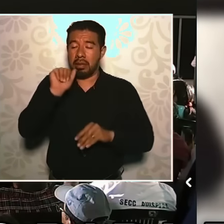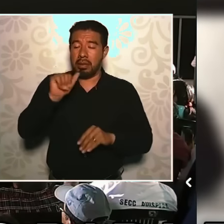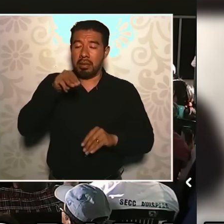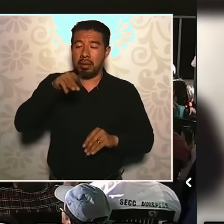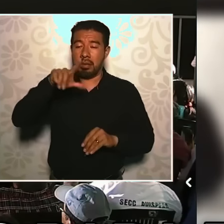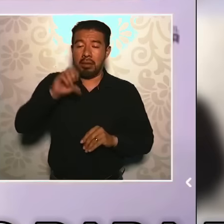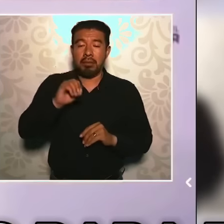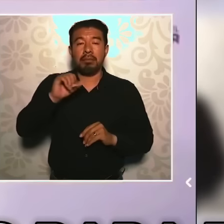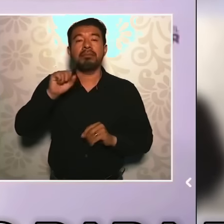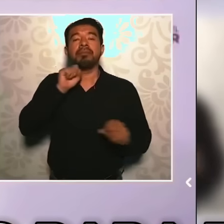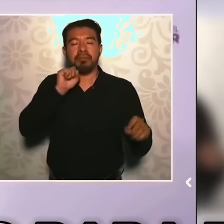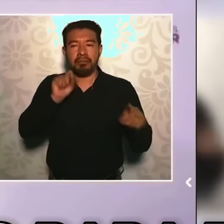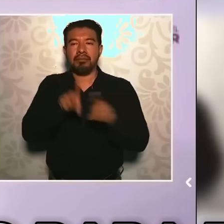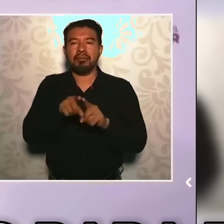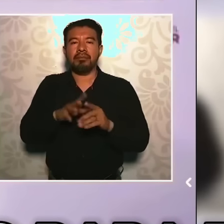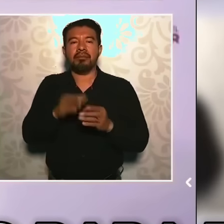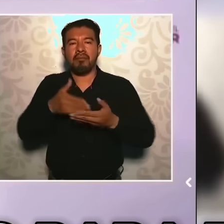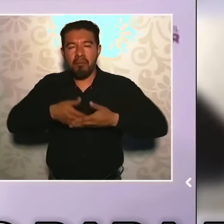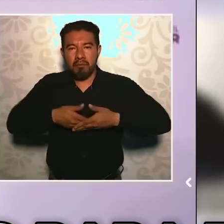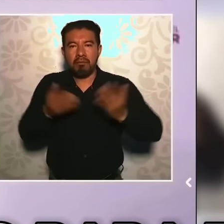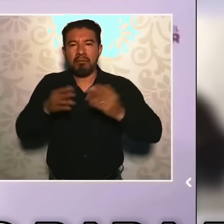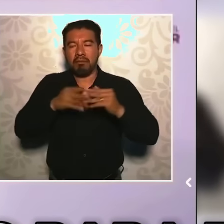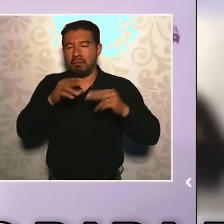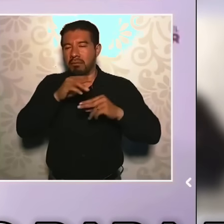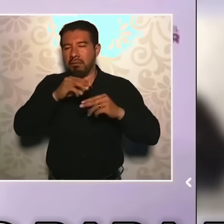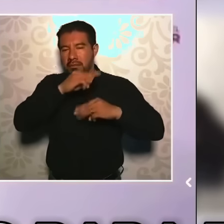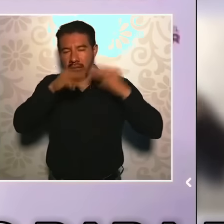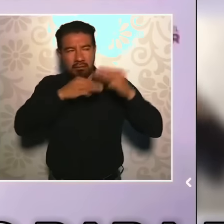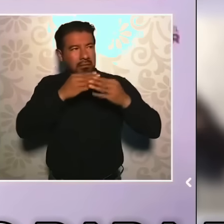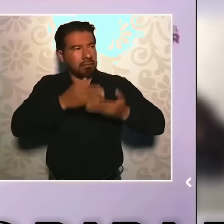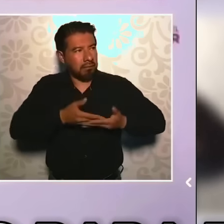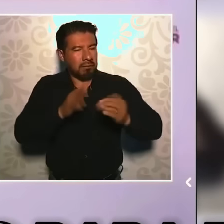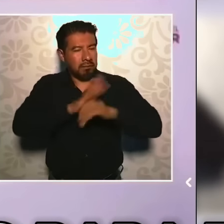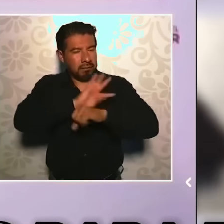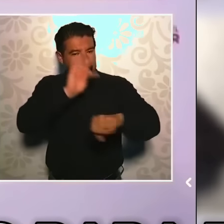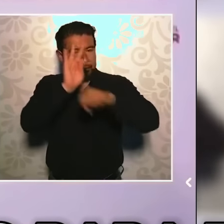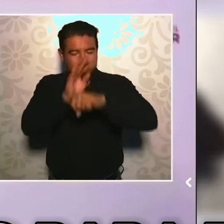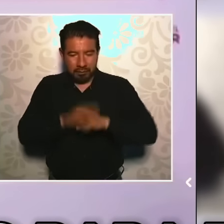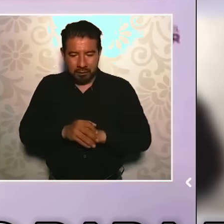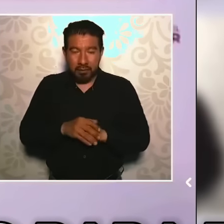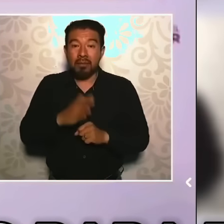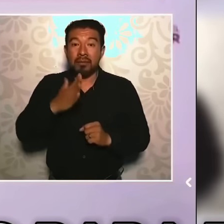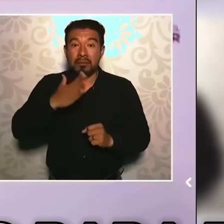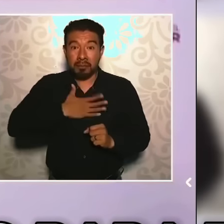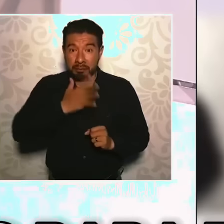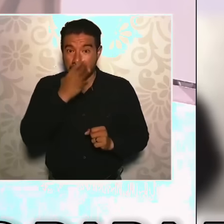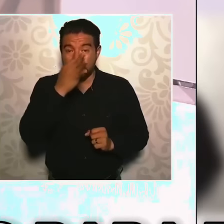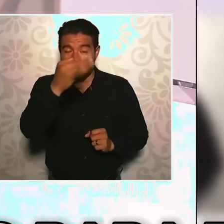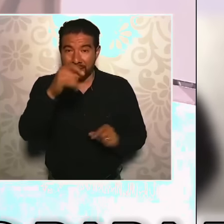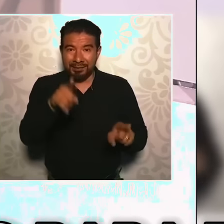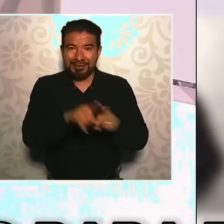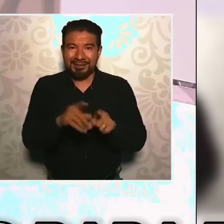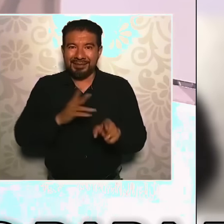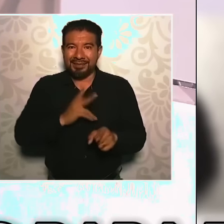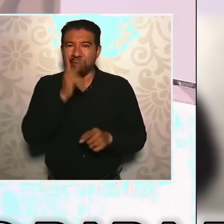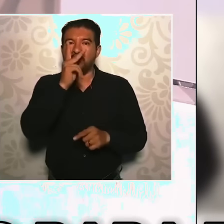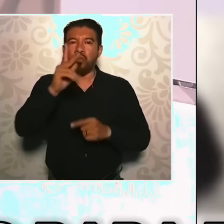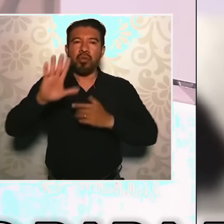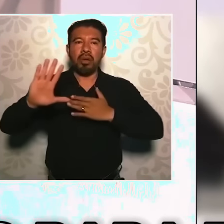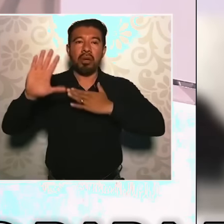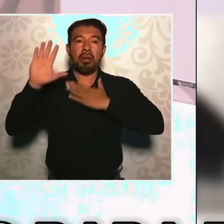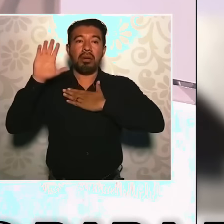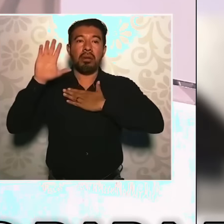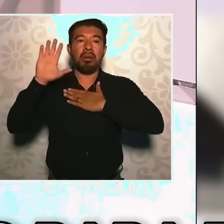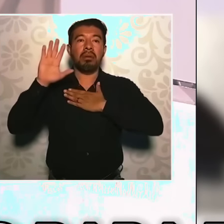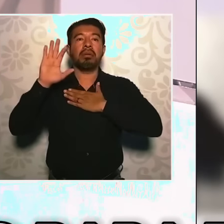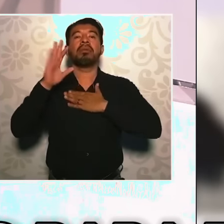le dio también mucho a todo el mundo. Vengo a comprometerme con ustedes, a decirles que